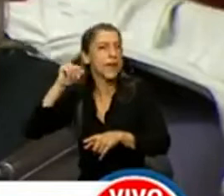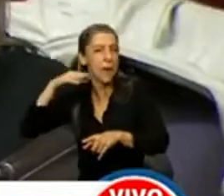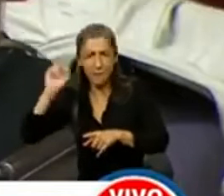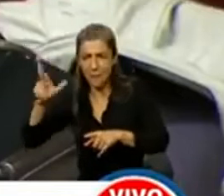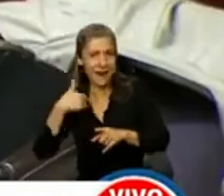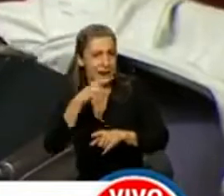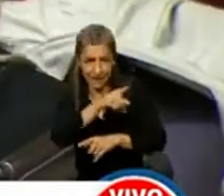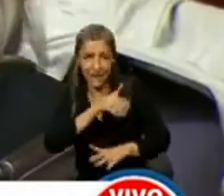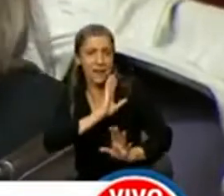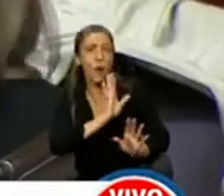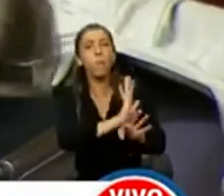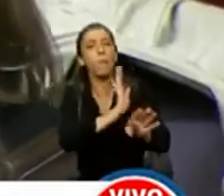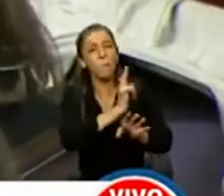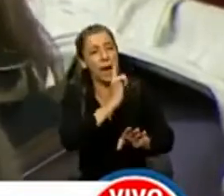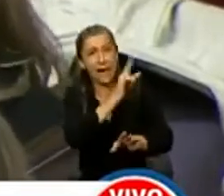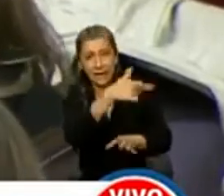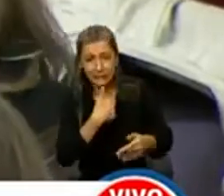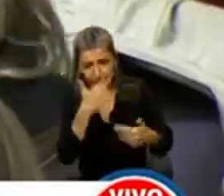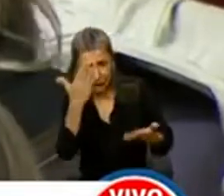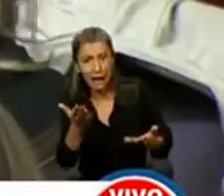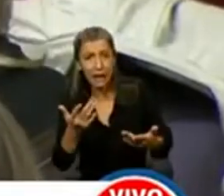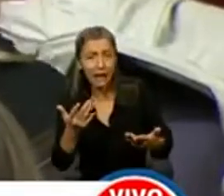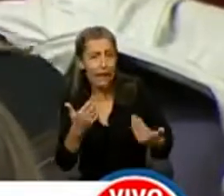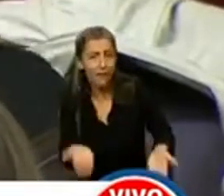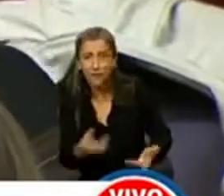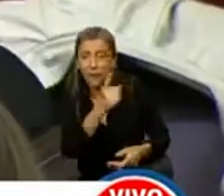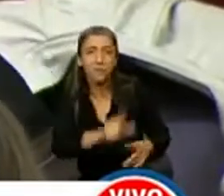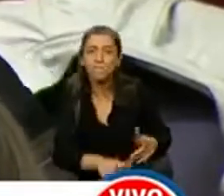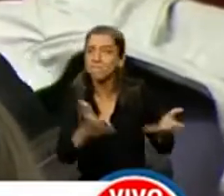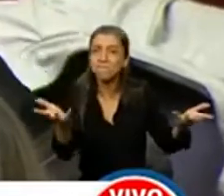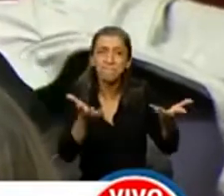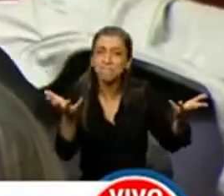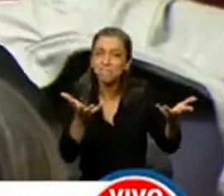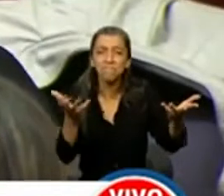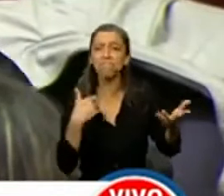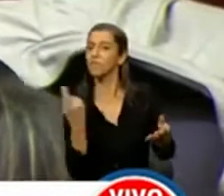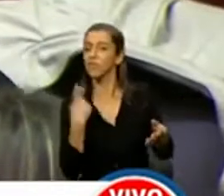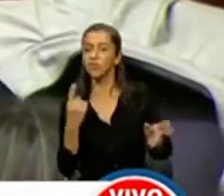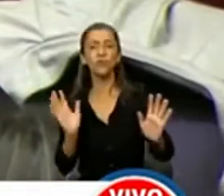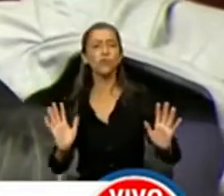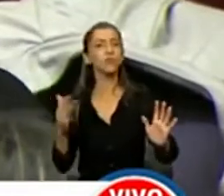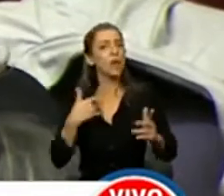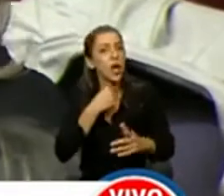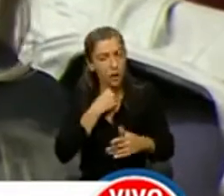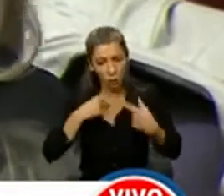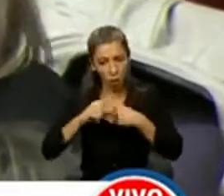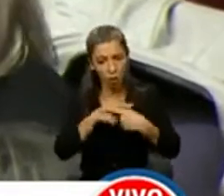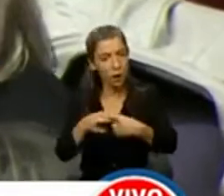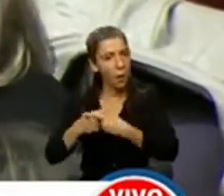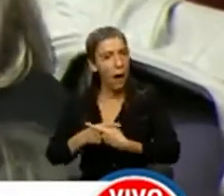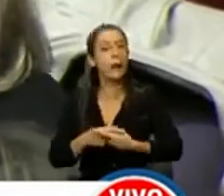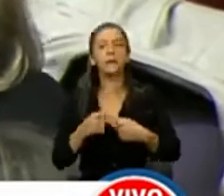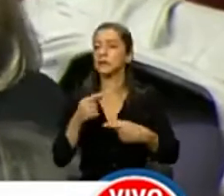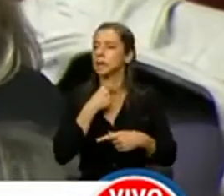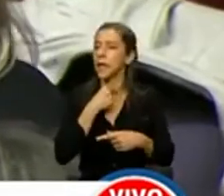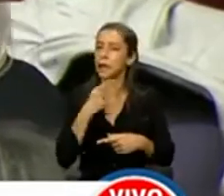presidente, nosotros queremos decirle que no le huimos al debate, no le huimos al debate duro, no